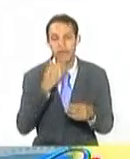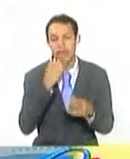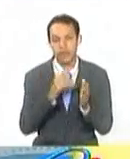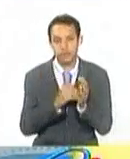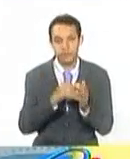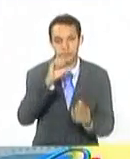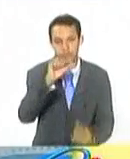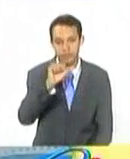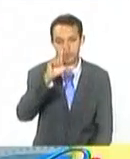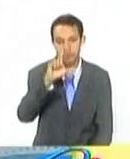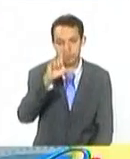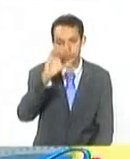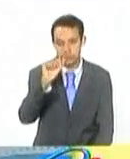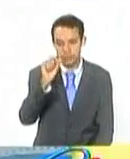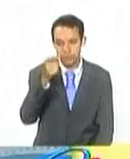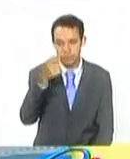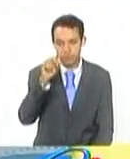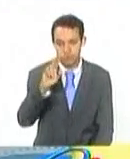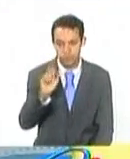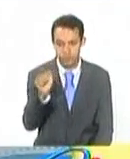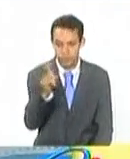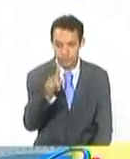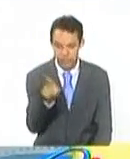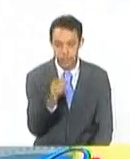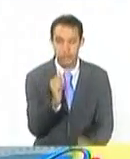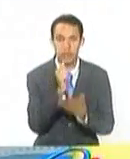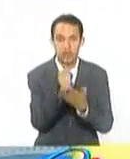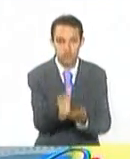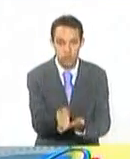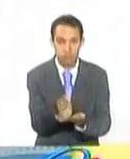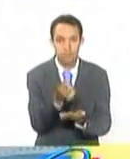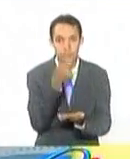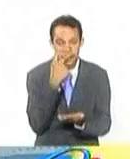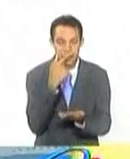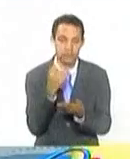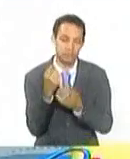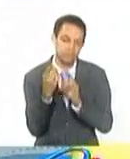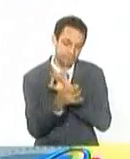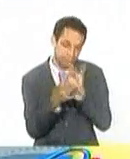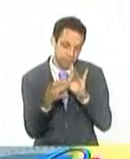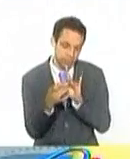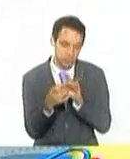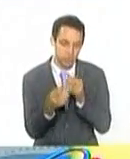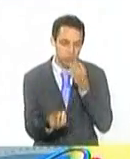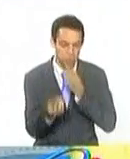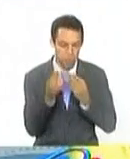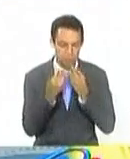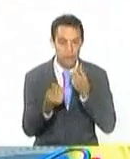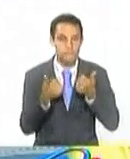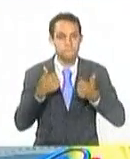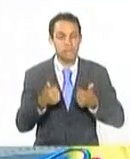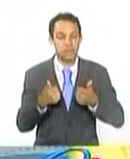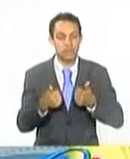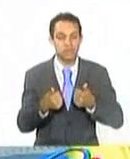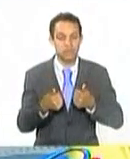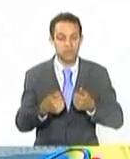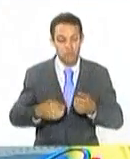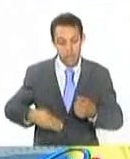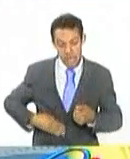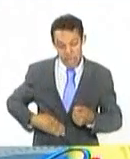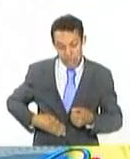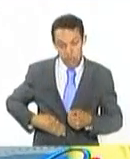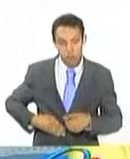cilim Marina alcachofa y otro los componentes y ayudan para que estos alimentos no entren directamente al